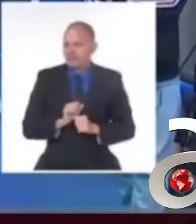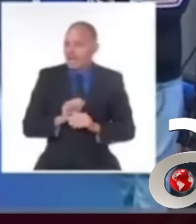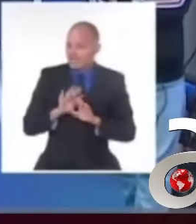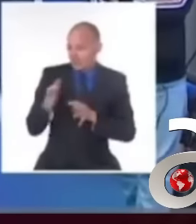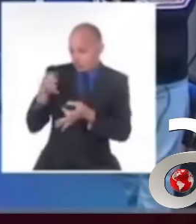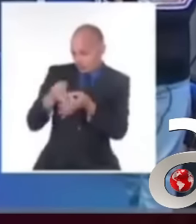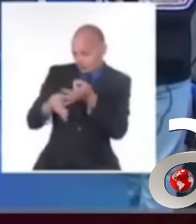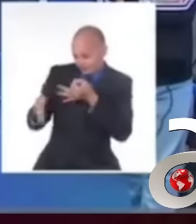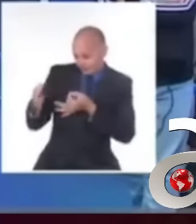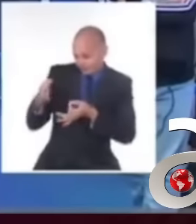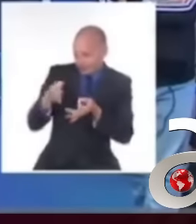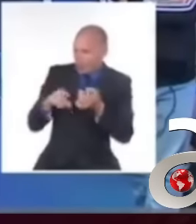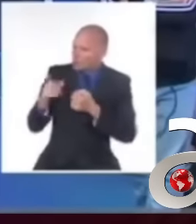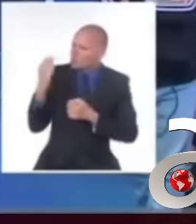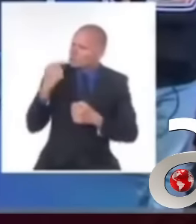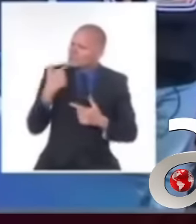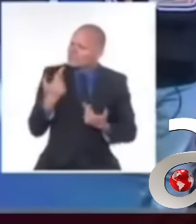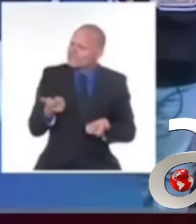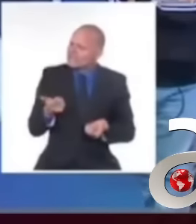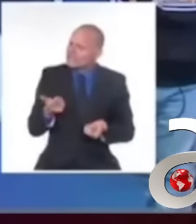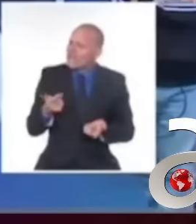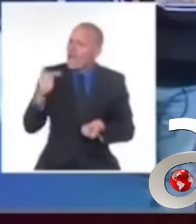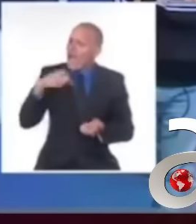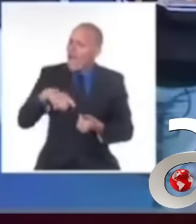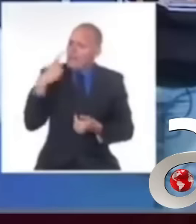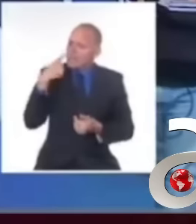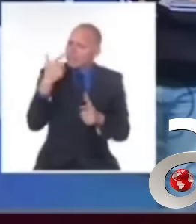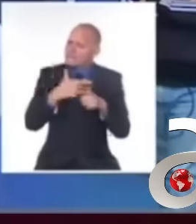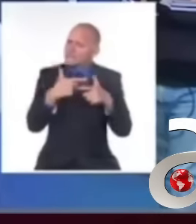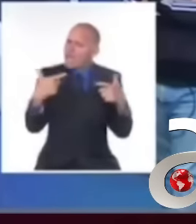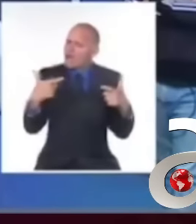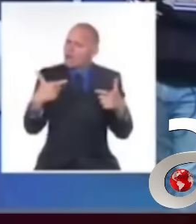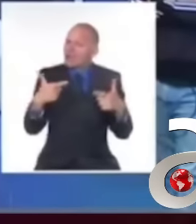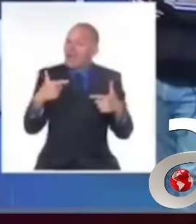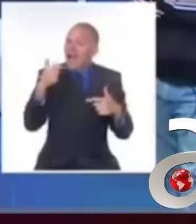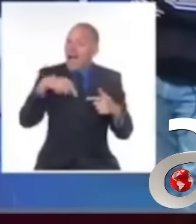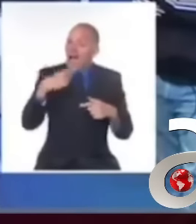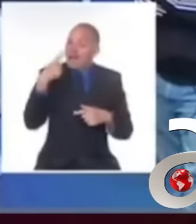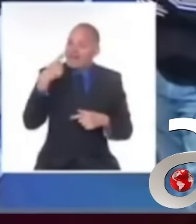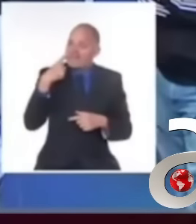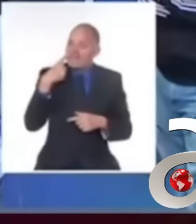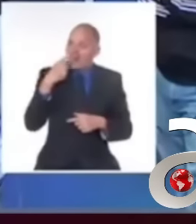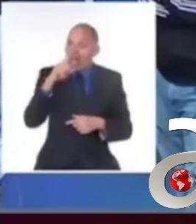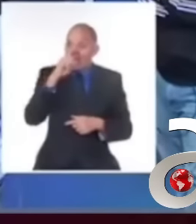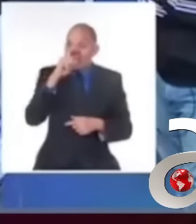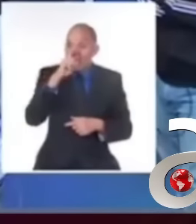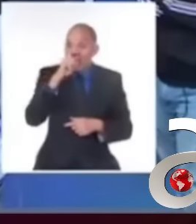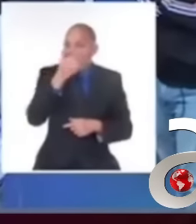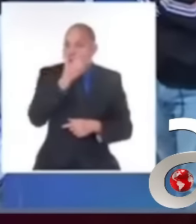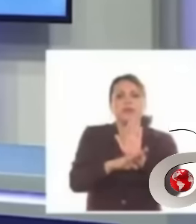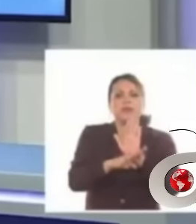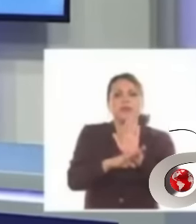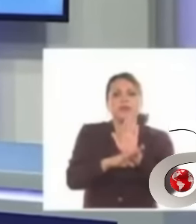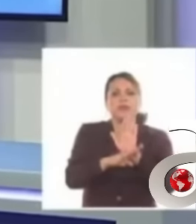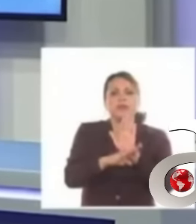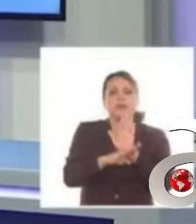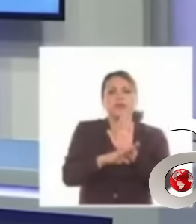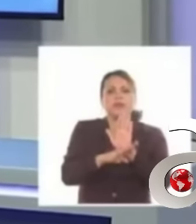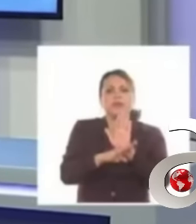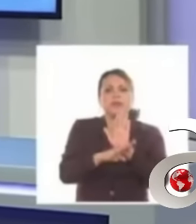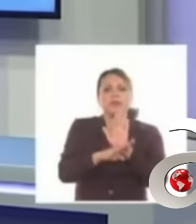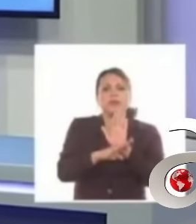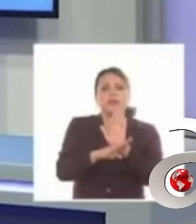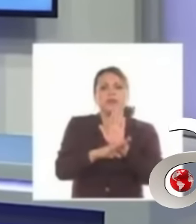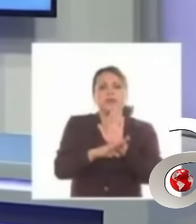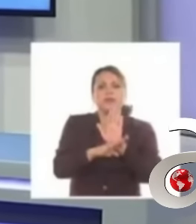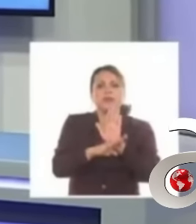del programa televisivo Hacemos Cuba que el consumo de drogas entre los jóvenes cubanos comienza a los 13 y 14 años. El fácil acceso